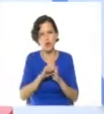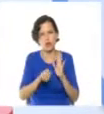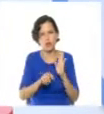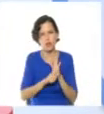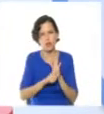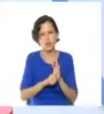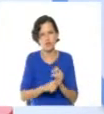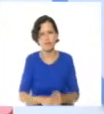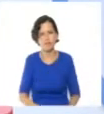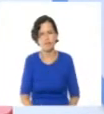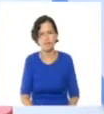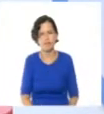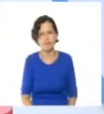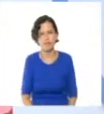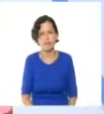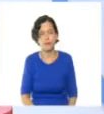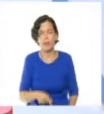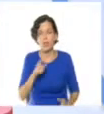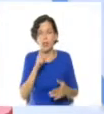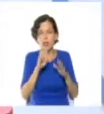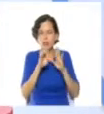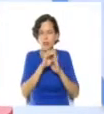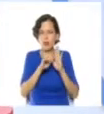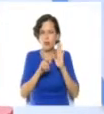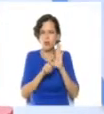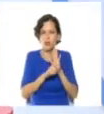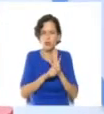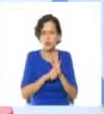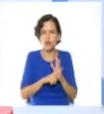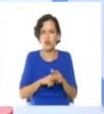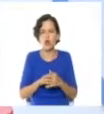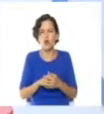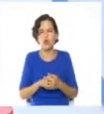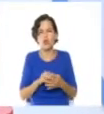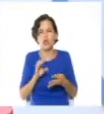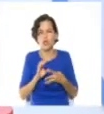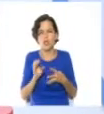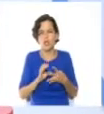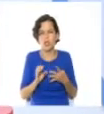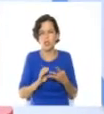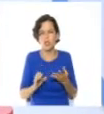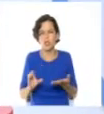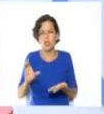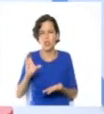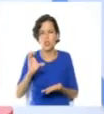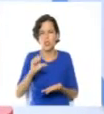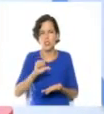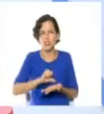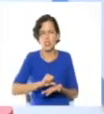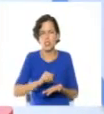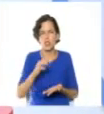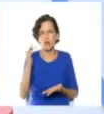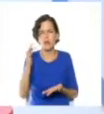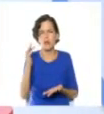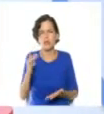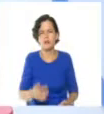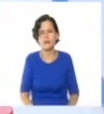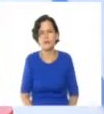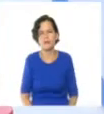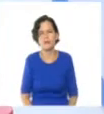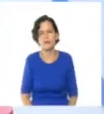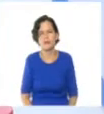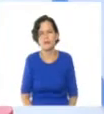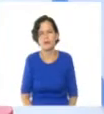nueva constitución. Esta constitución es de carácter centro federativa.